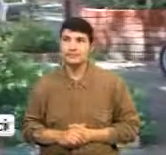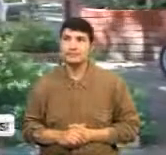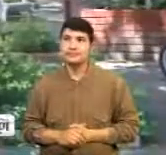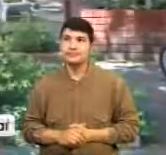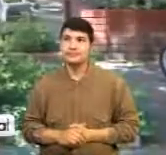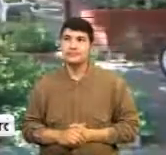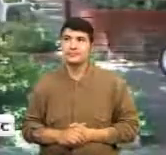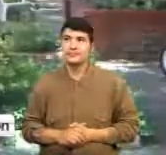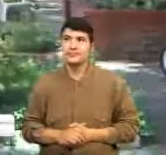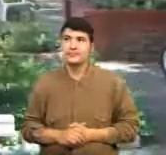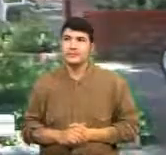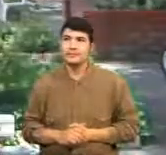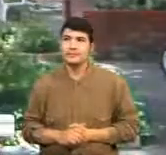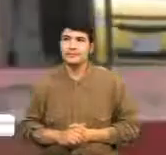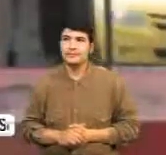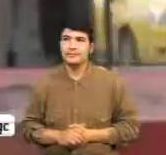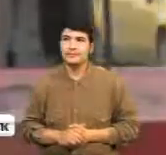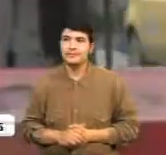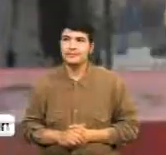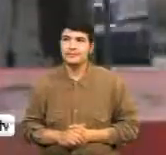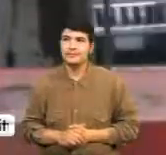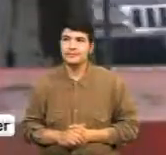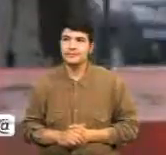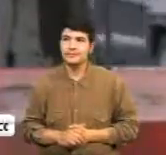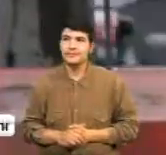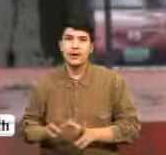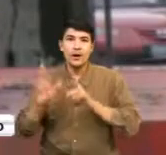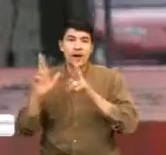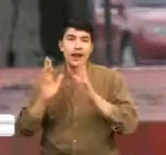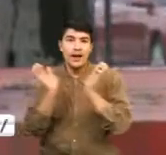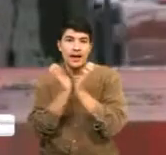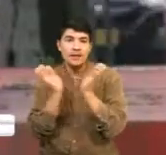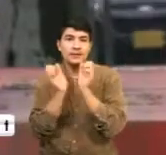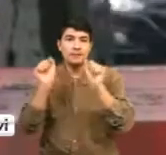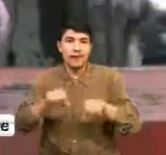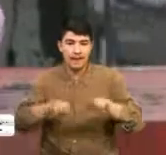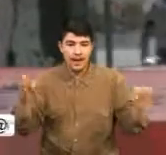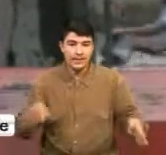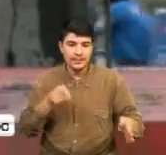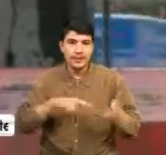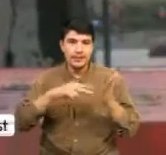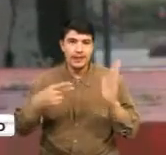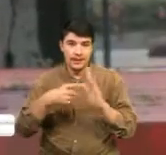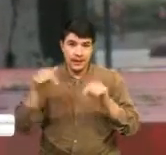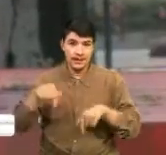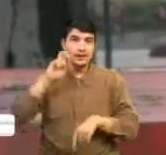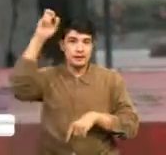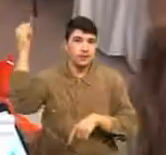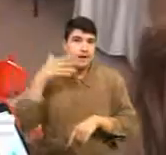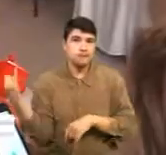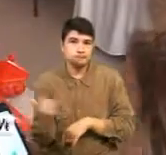personas que estén en la reunión juntos de extrema pobreza se espera que en mayo se reactiven la mesa técnica en norte de santander con la